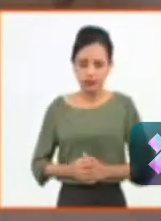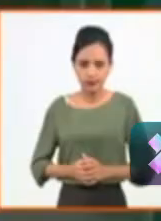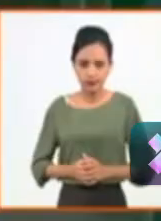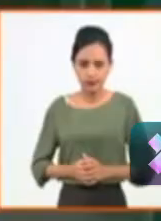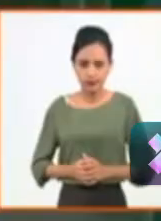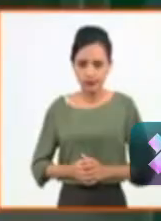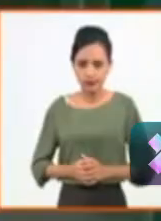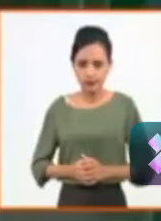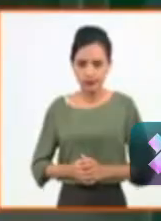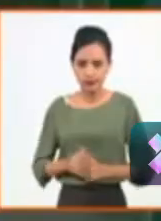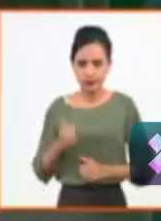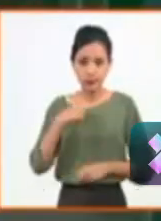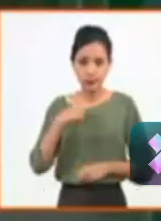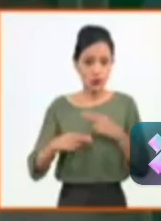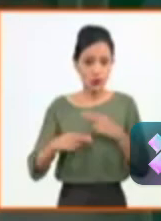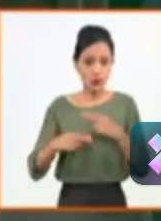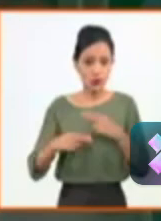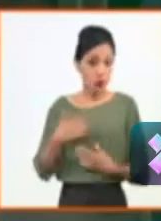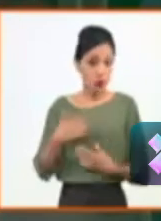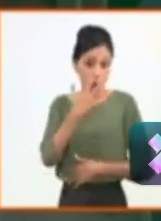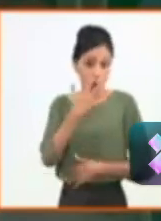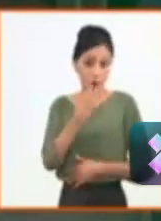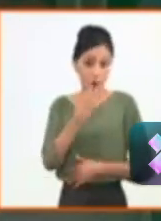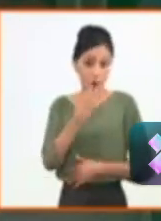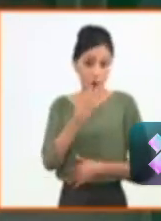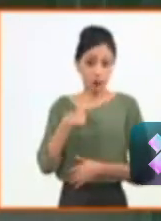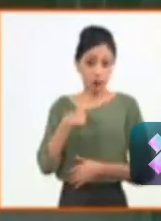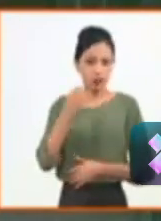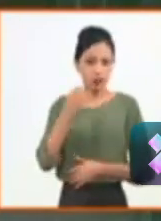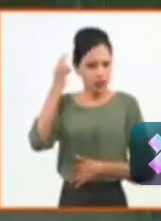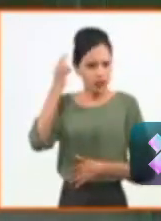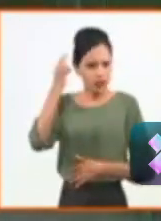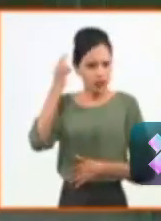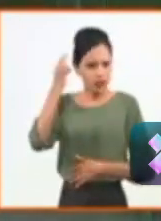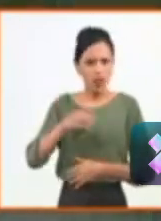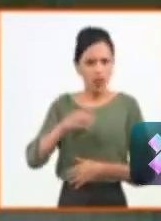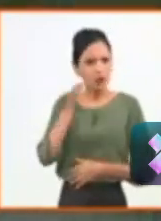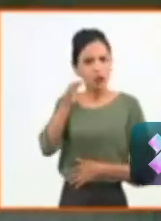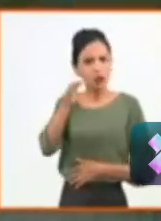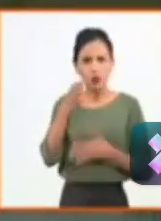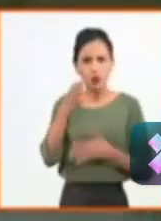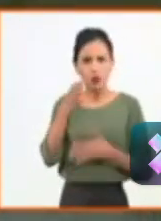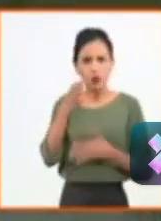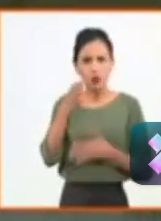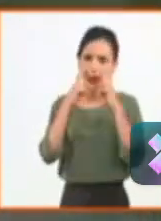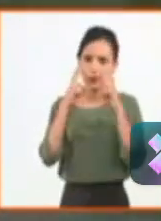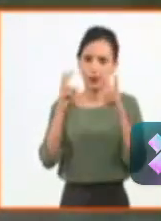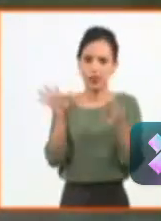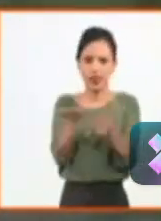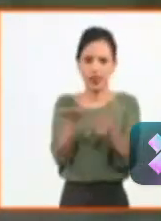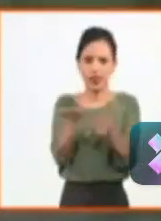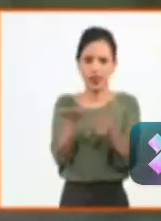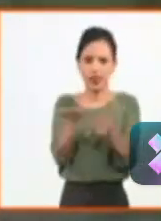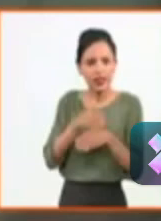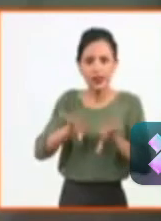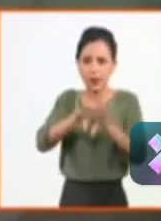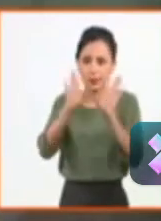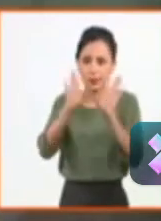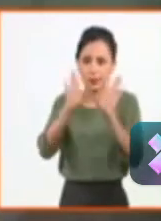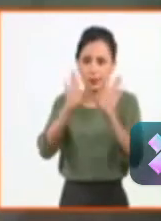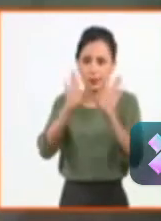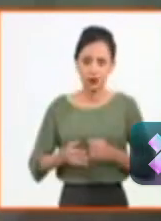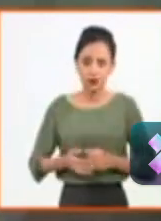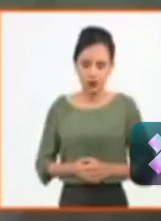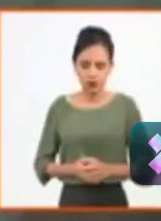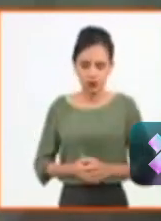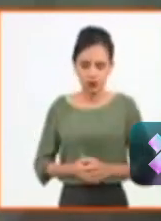gusta, sé que va a llegar un renacer y va a haber una vida mejor y diferente para todos, porque vamos a salir más fortalecidos, porque